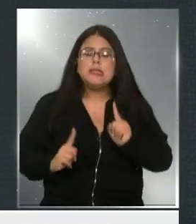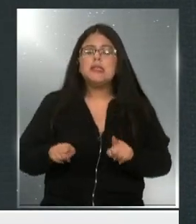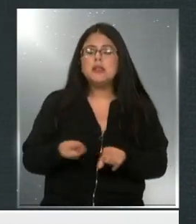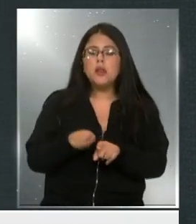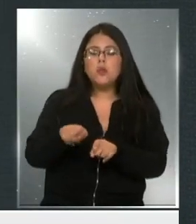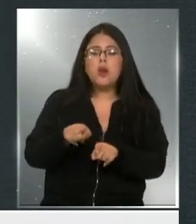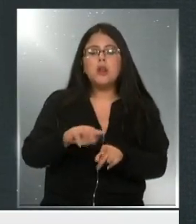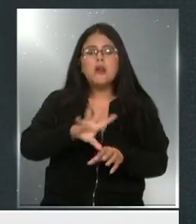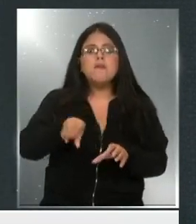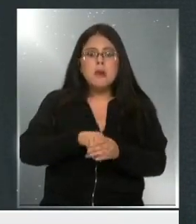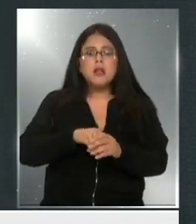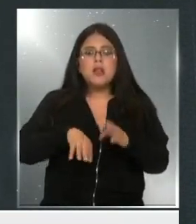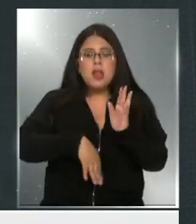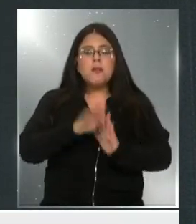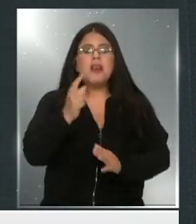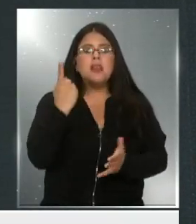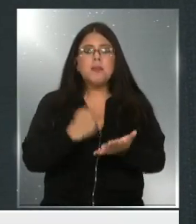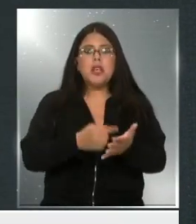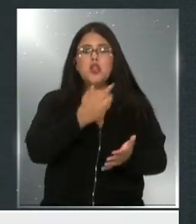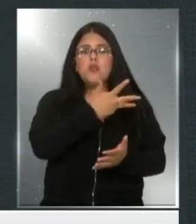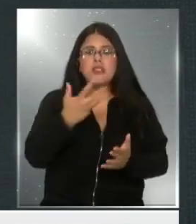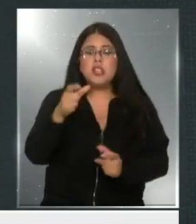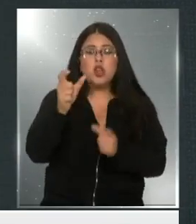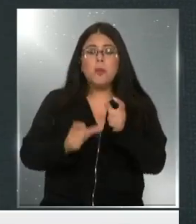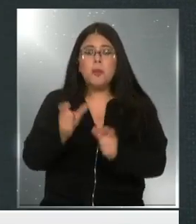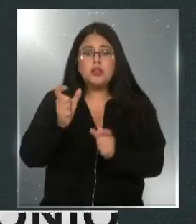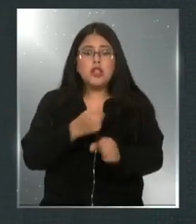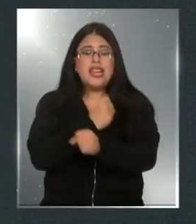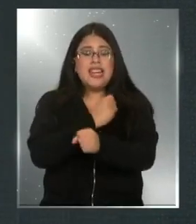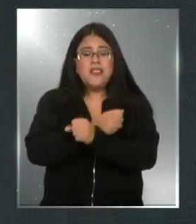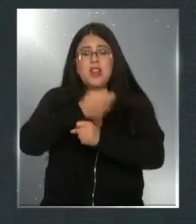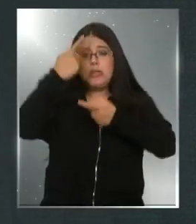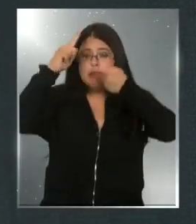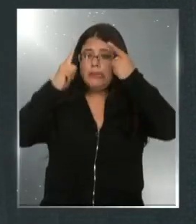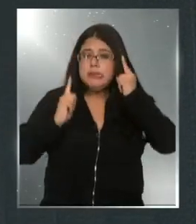parte de los más de 1.900 carabineros que han resultado heridos en todo el país.